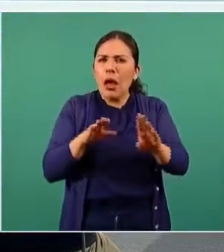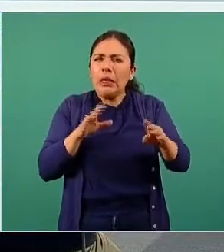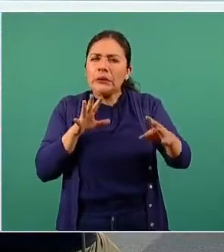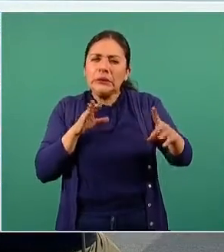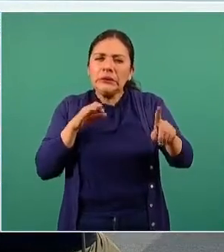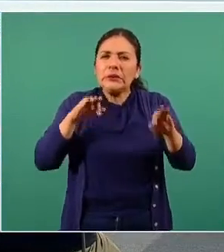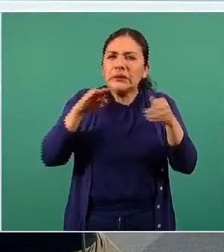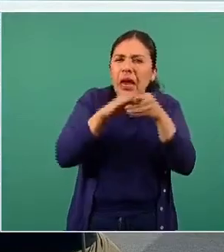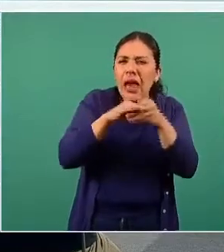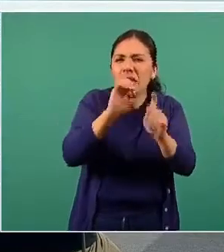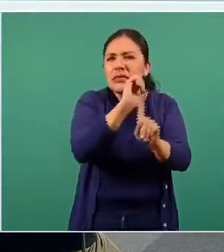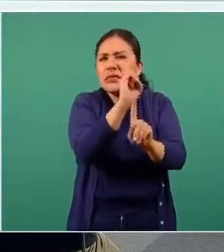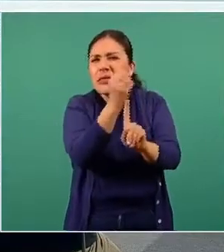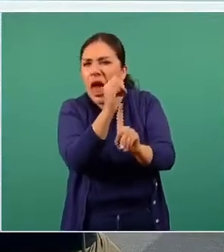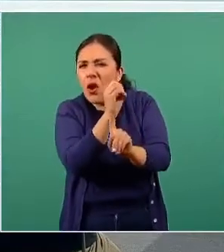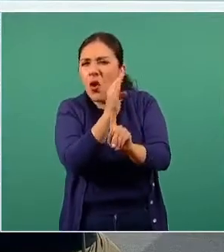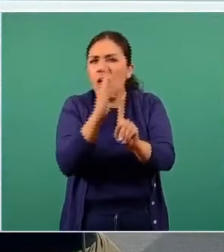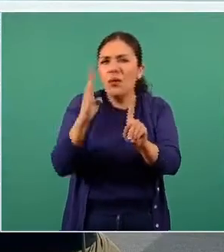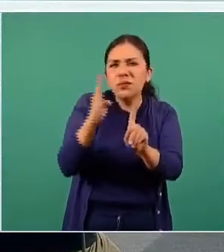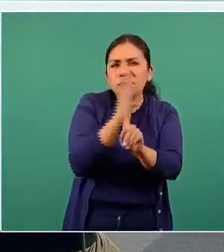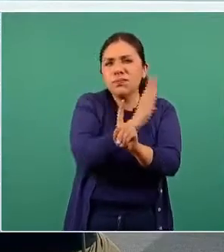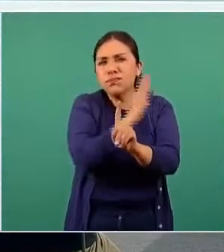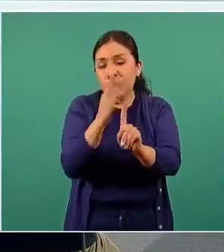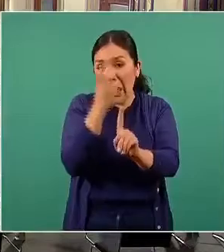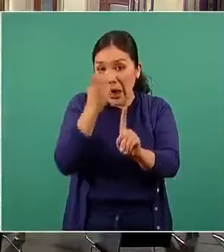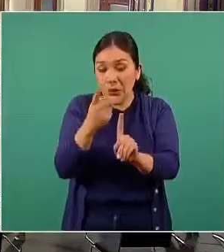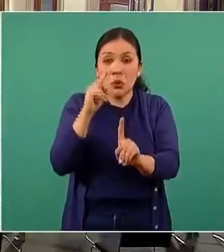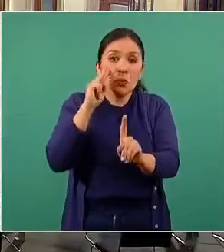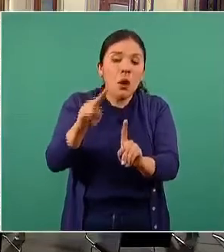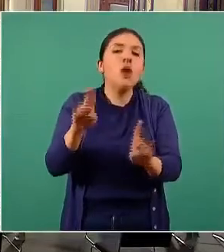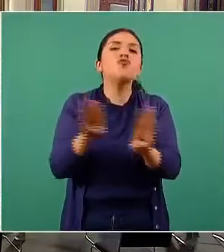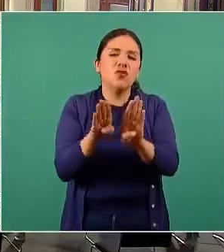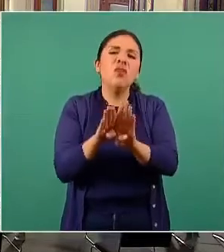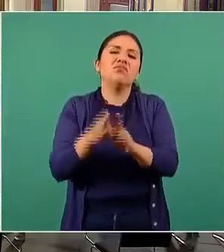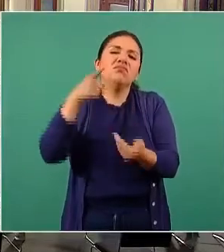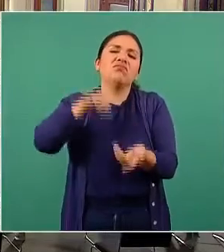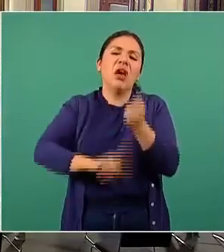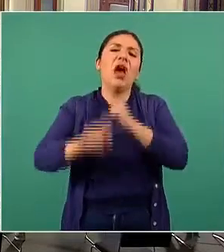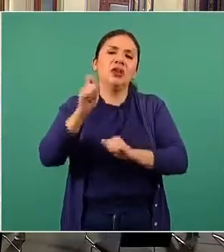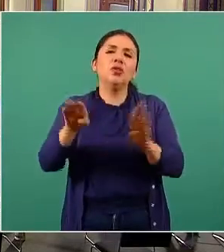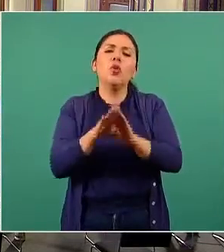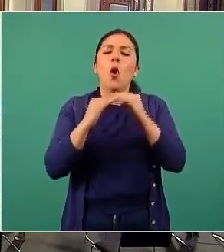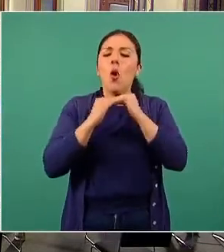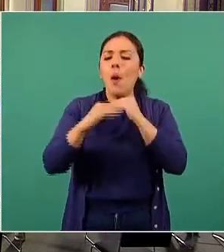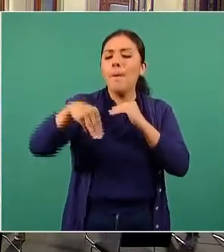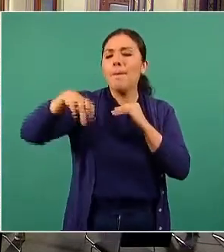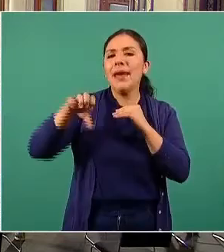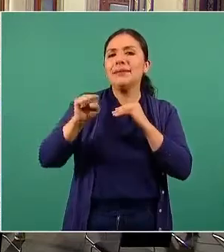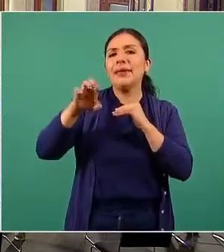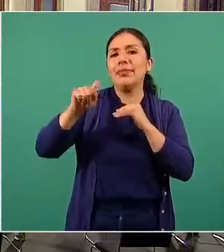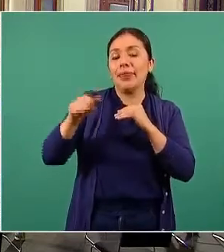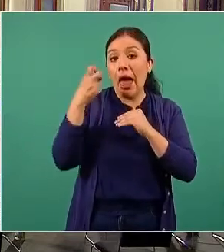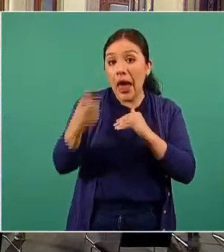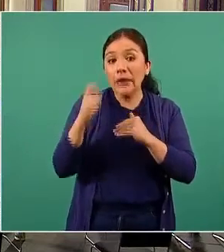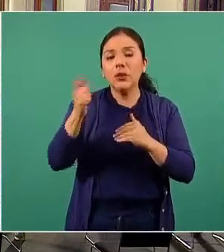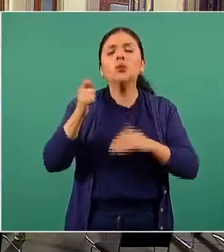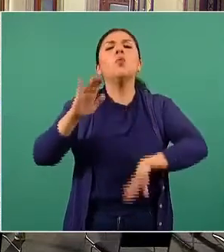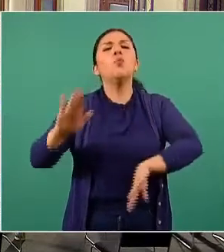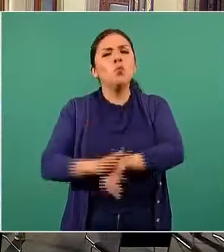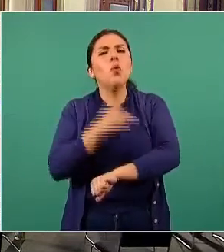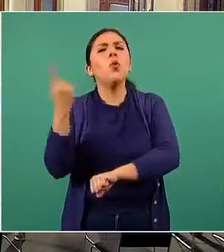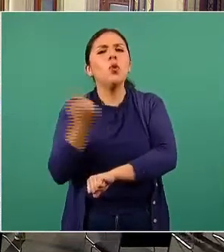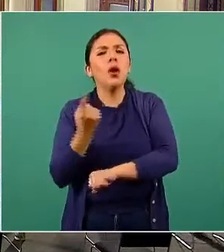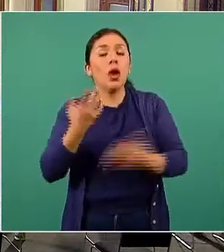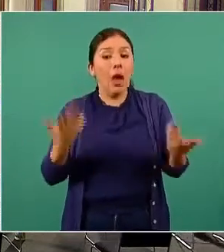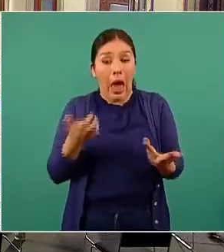y pasa ligeramente el cero, pues ya podemos casi hablar de un comportamiento de meseta. Se da precisamente porque